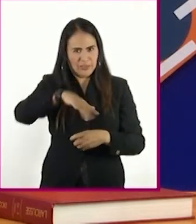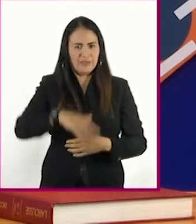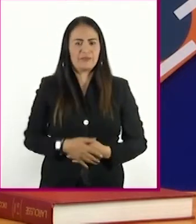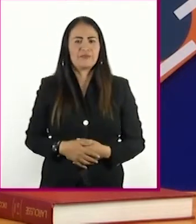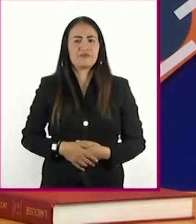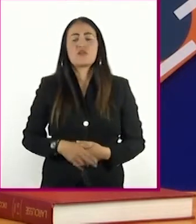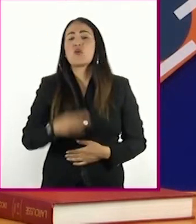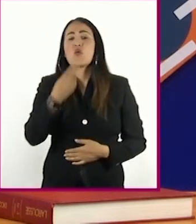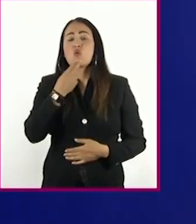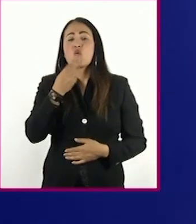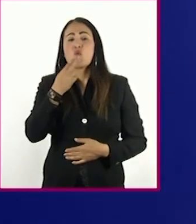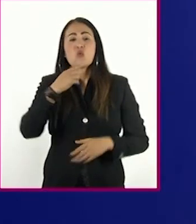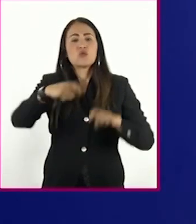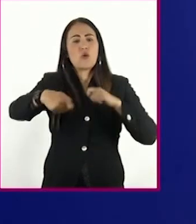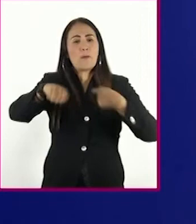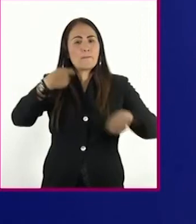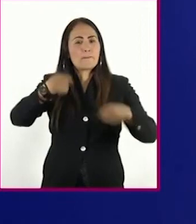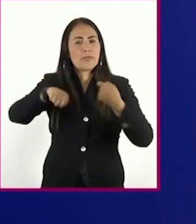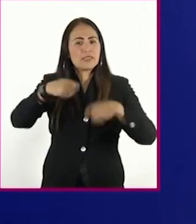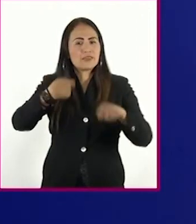Uso de plásticos.